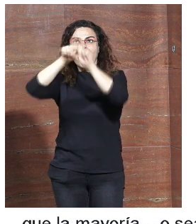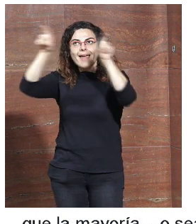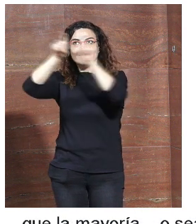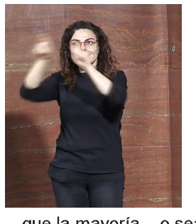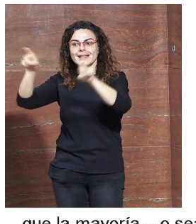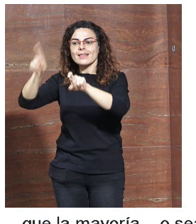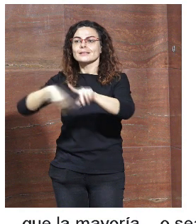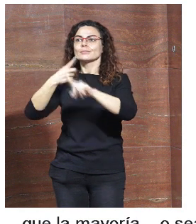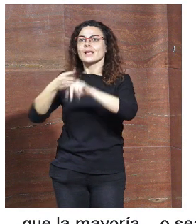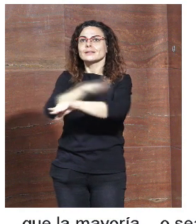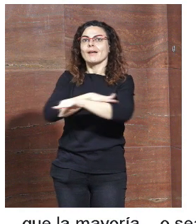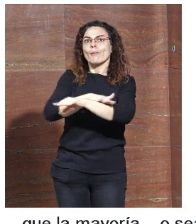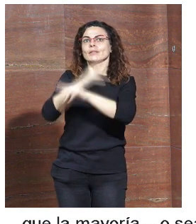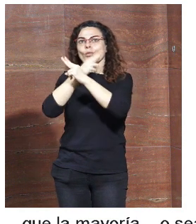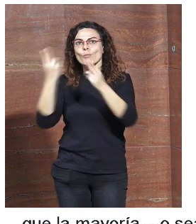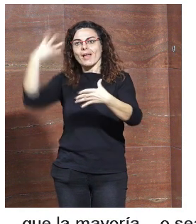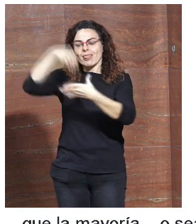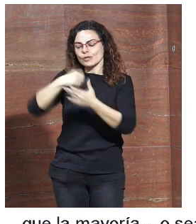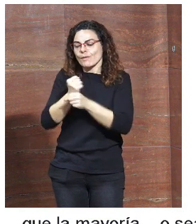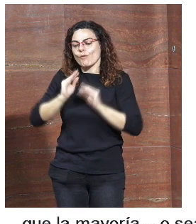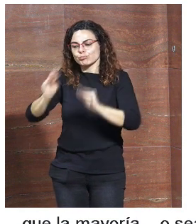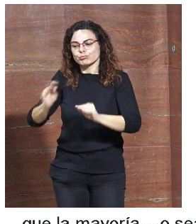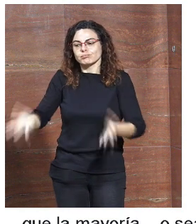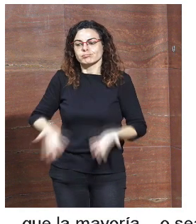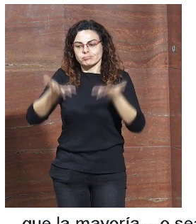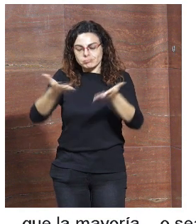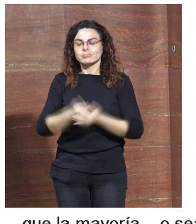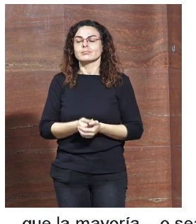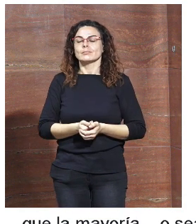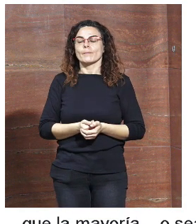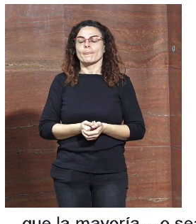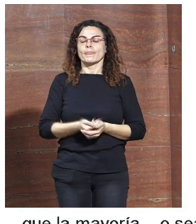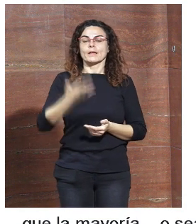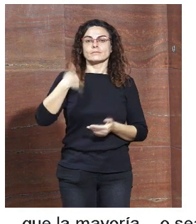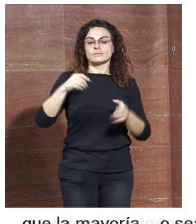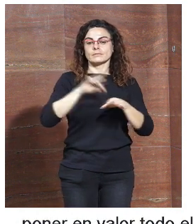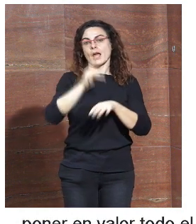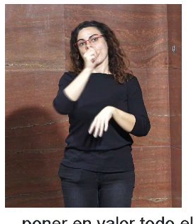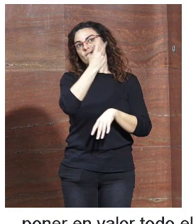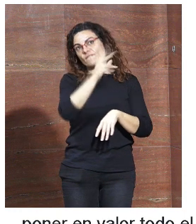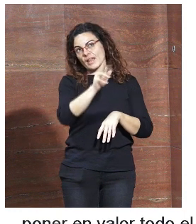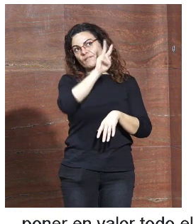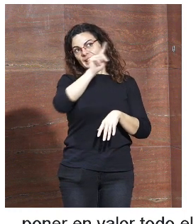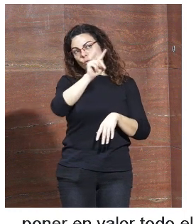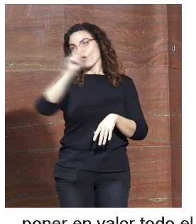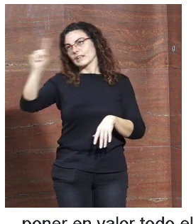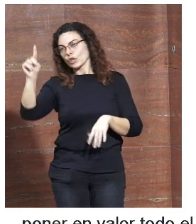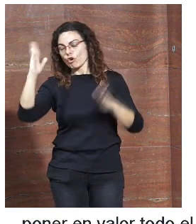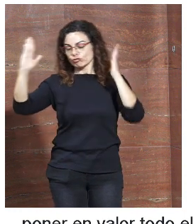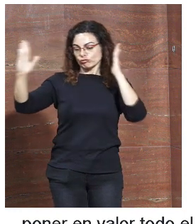y la administración, ¿no? Entonces aquí ya empezamos a juntar cosas, 2021, 2022, ¿no? Fuimos, ¿no?, como